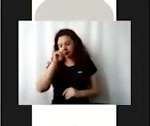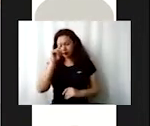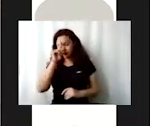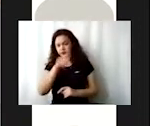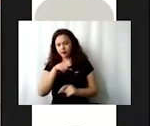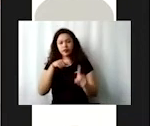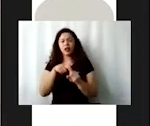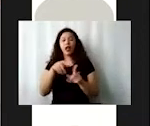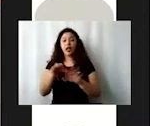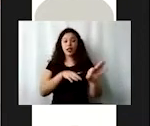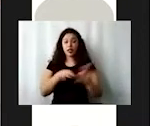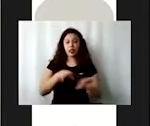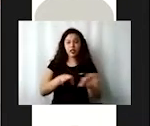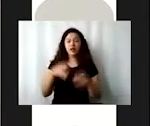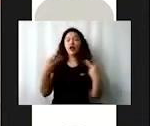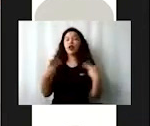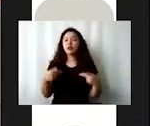el trabajo, lo que están